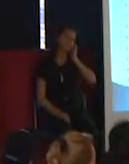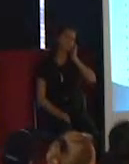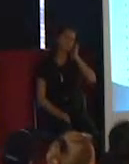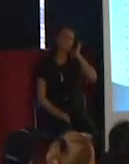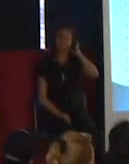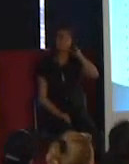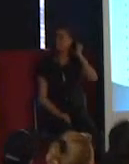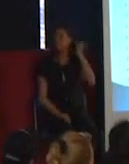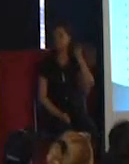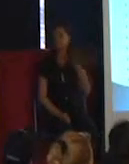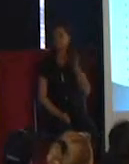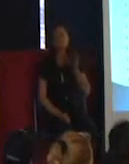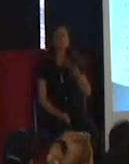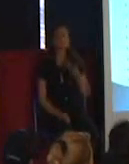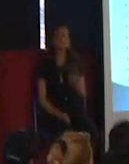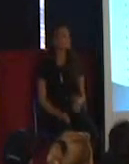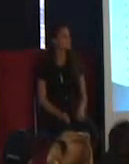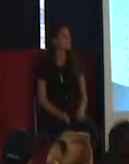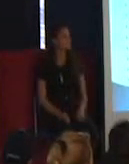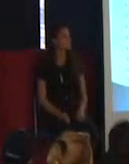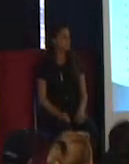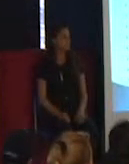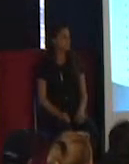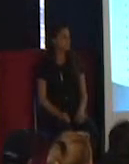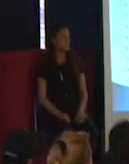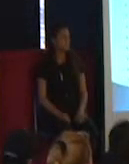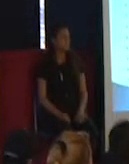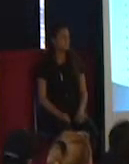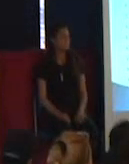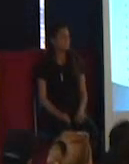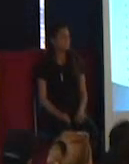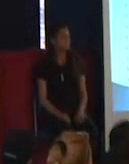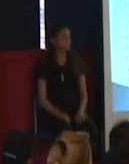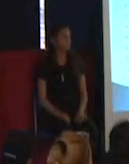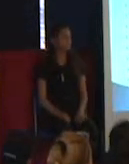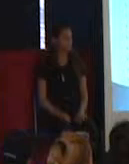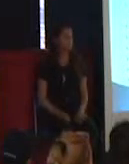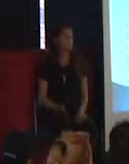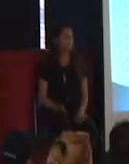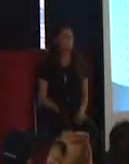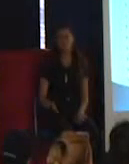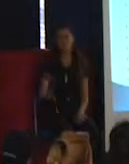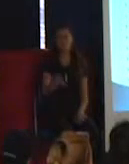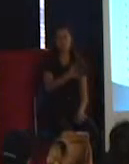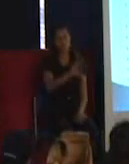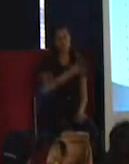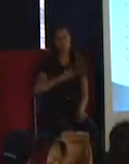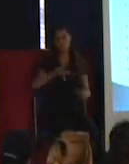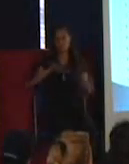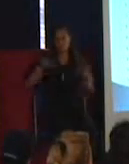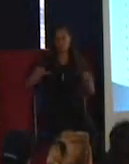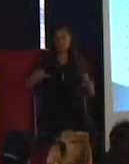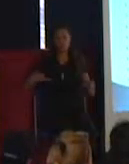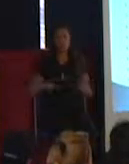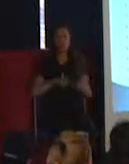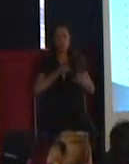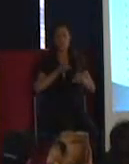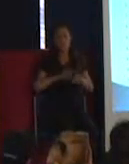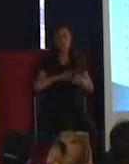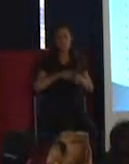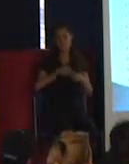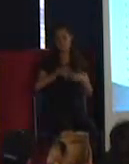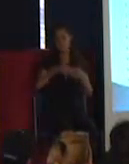En todos los lugares, ¿sí?, se da un tiempo para que cada institución, para que